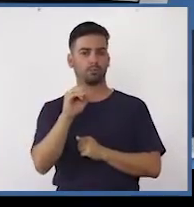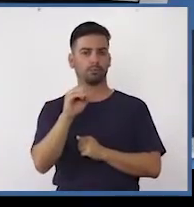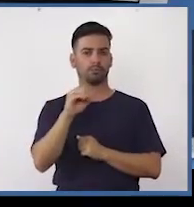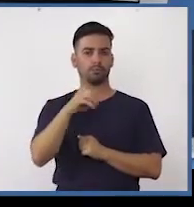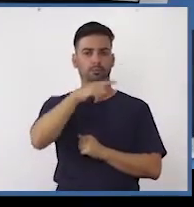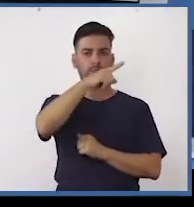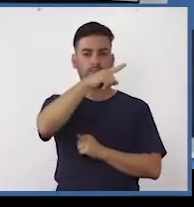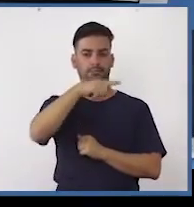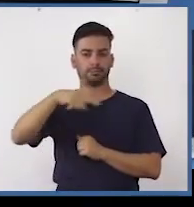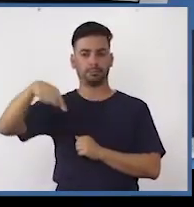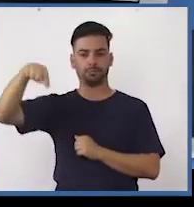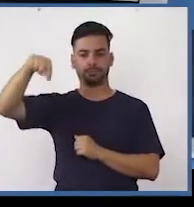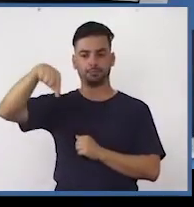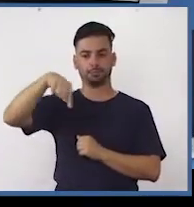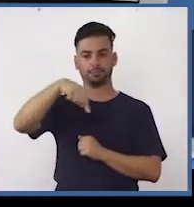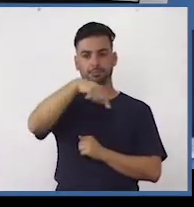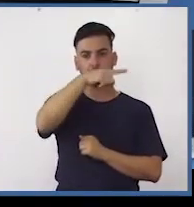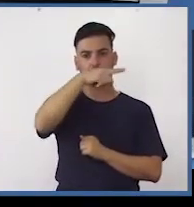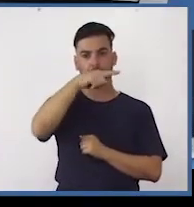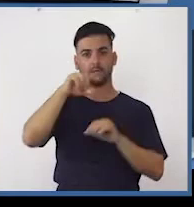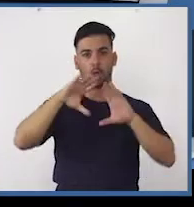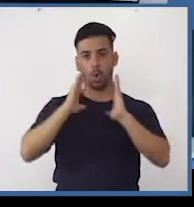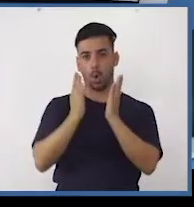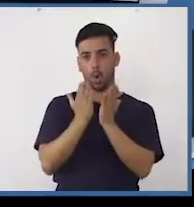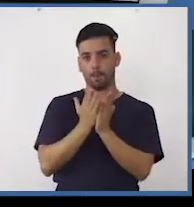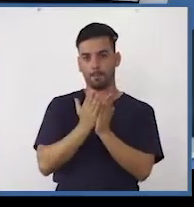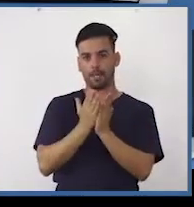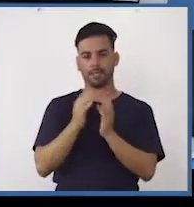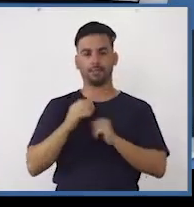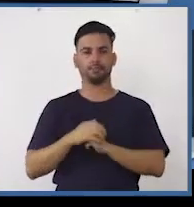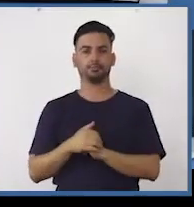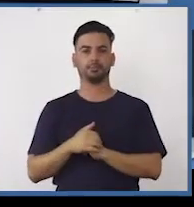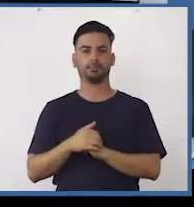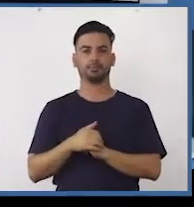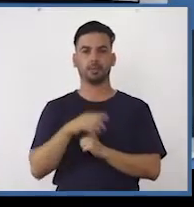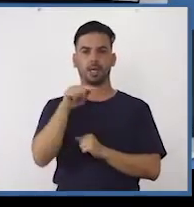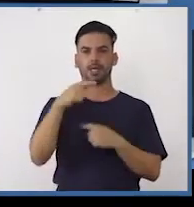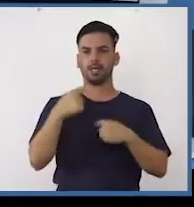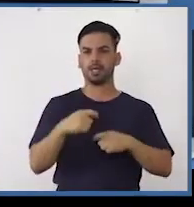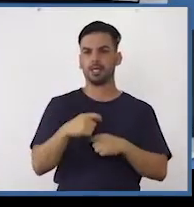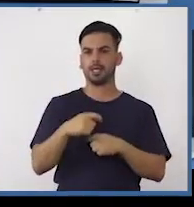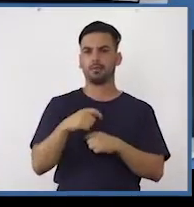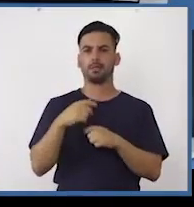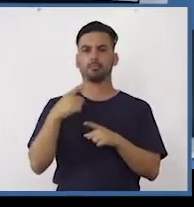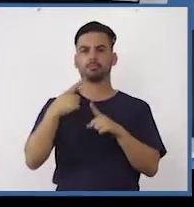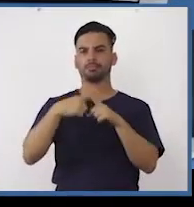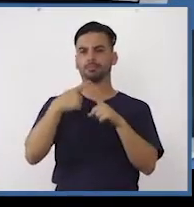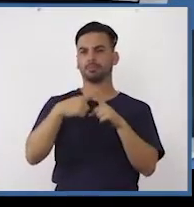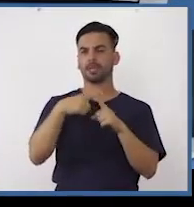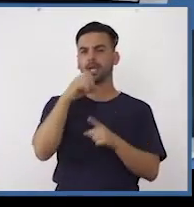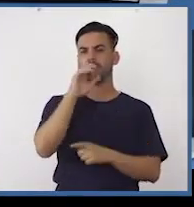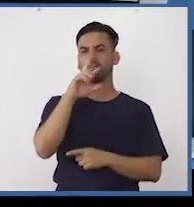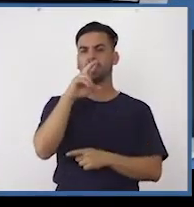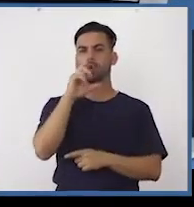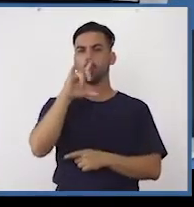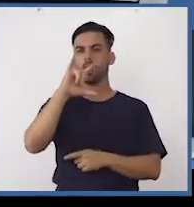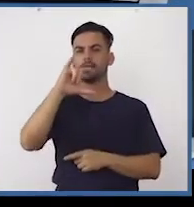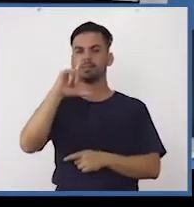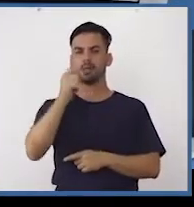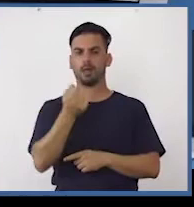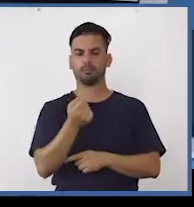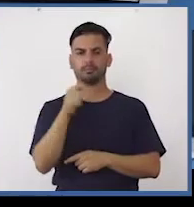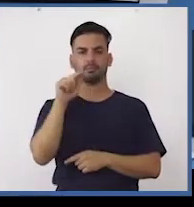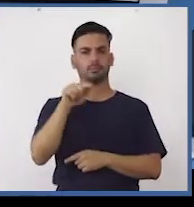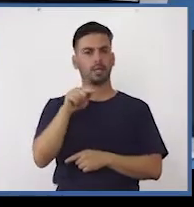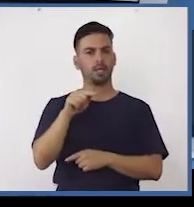oscilación completa es cuando llega al punto, ¿no, verdad? Y me dicen que debo calcular a quién, a la frecuencia. Por lo tanto, cuando le salió de la posición de equilibrio, voy